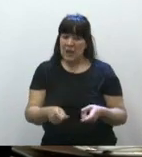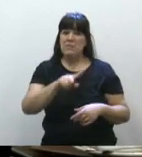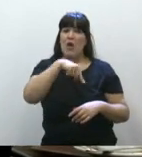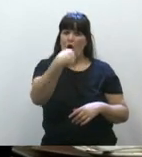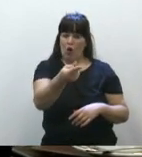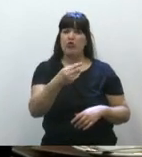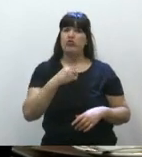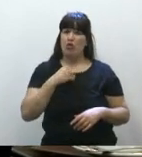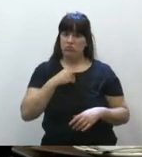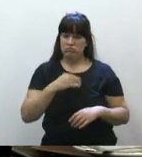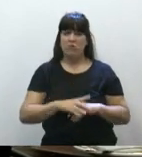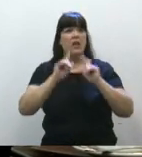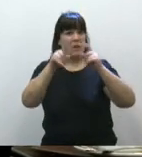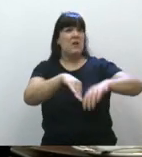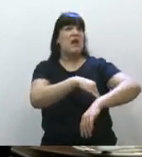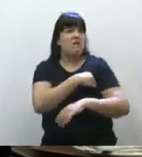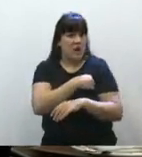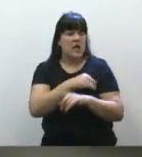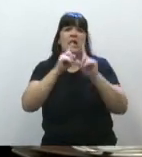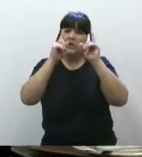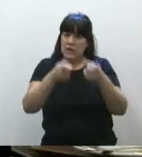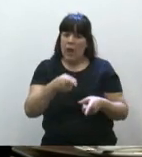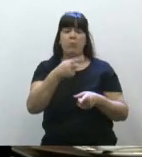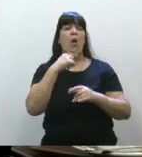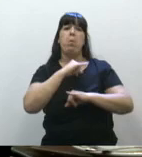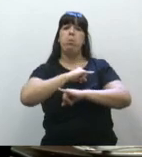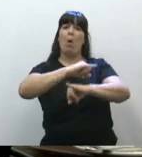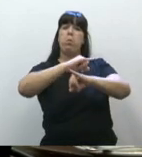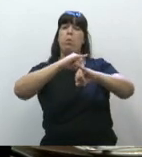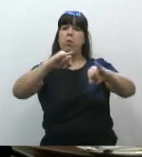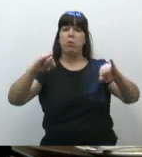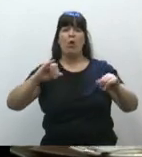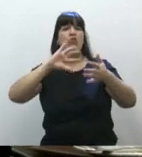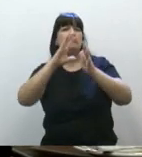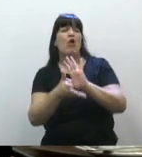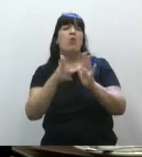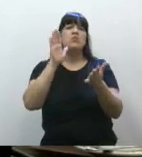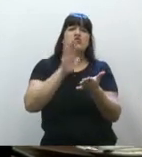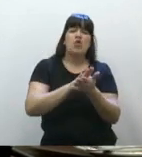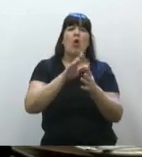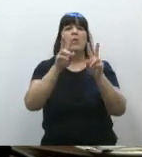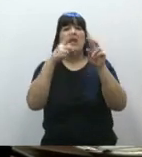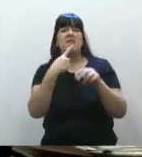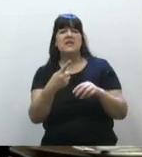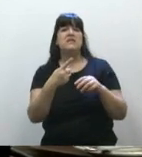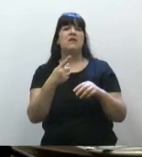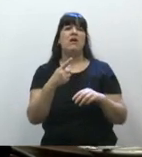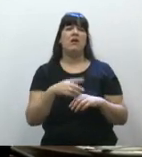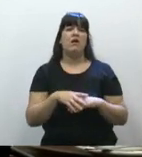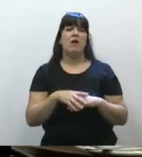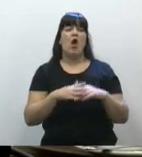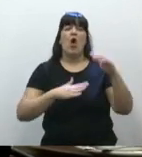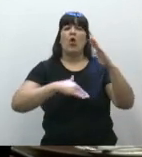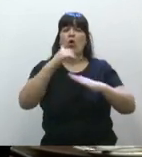otros credos evangélicos que también gravitan en términos de la construcción y